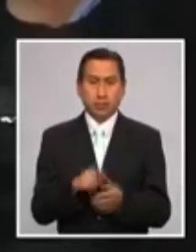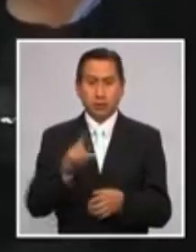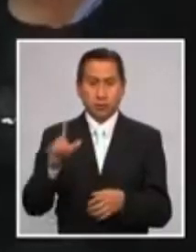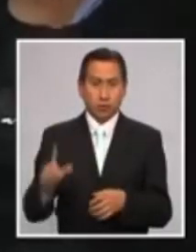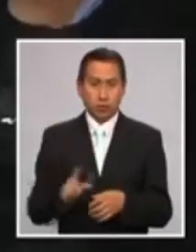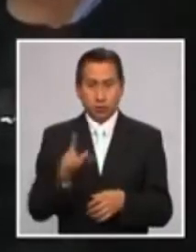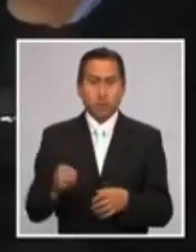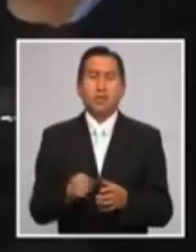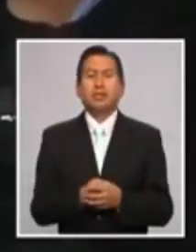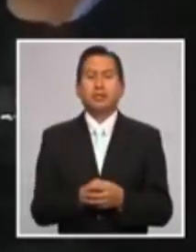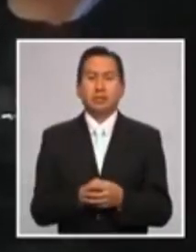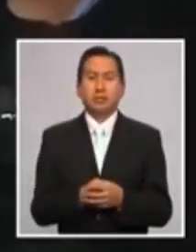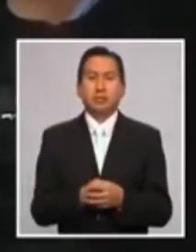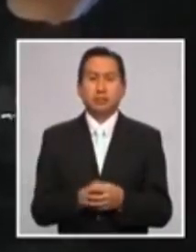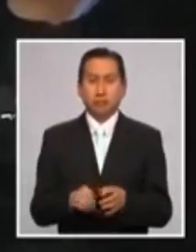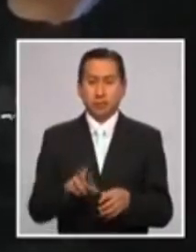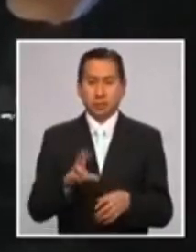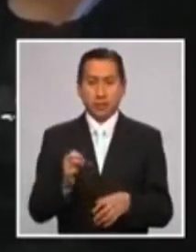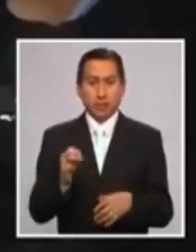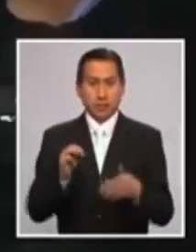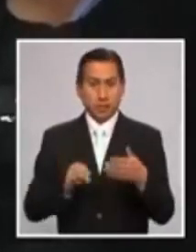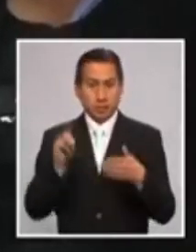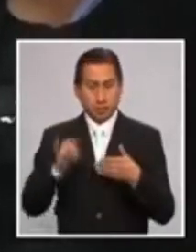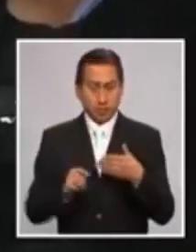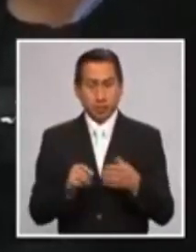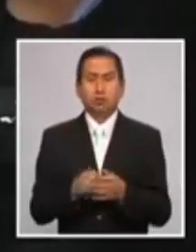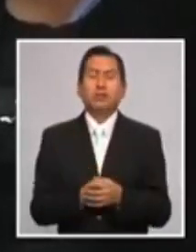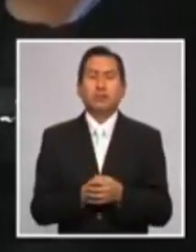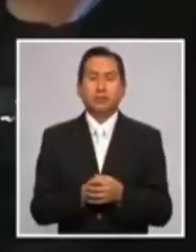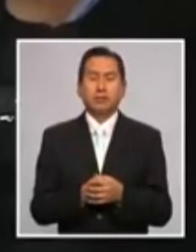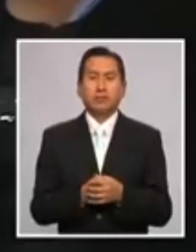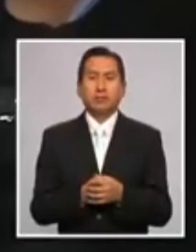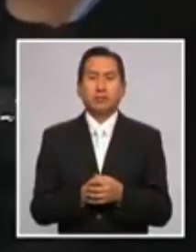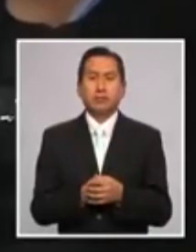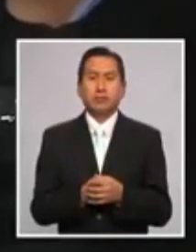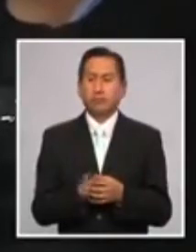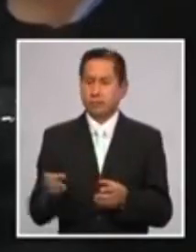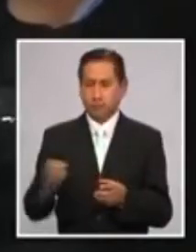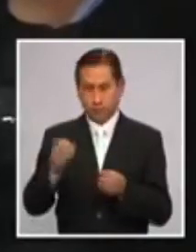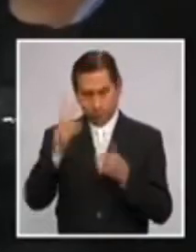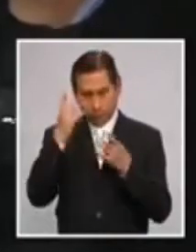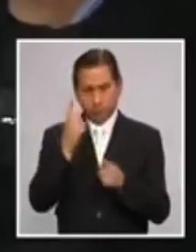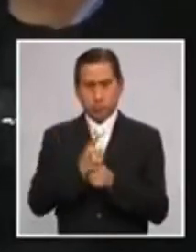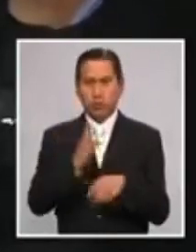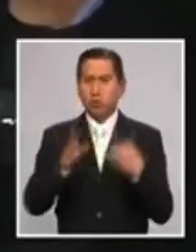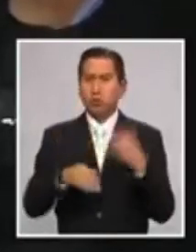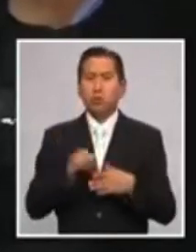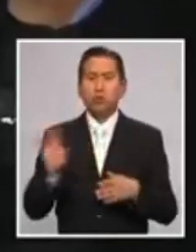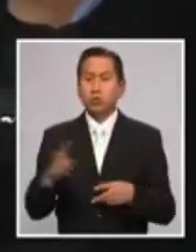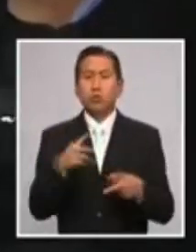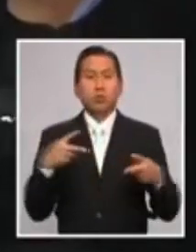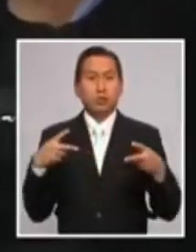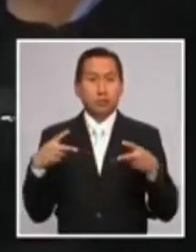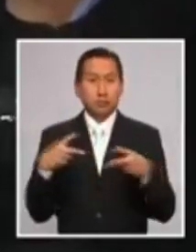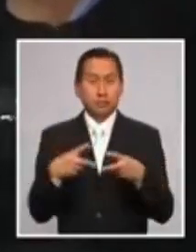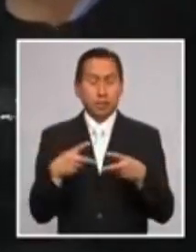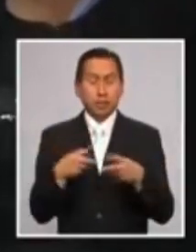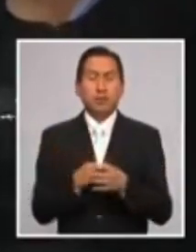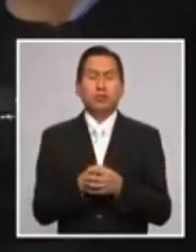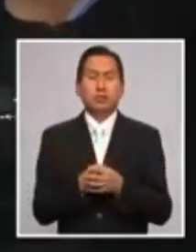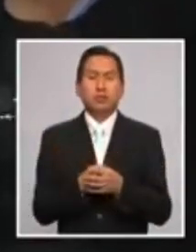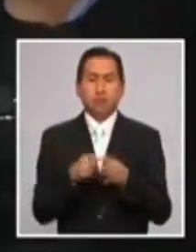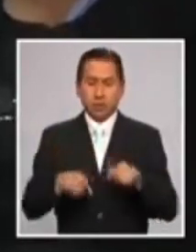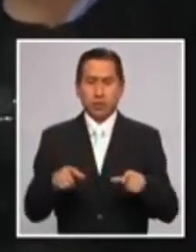lunes 30 de marzo para hacer cumplir a todos los vecinos del municipio